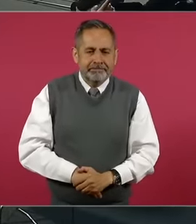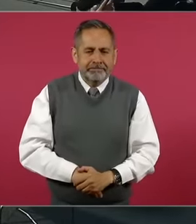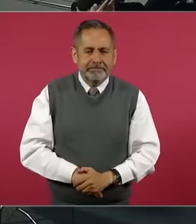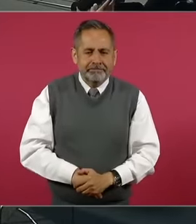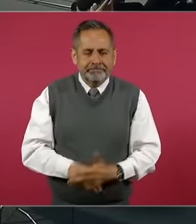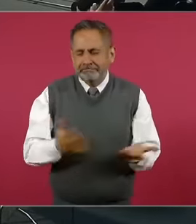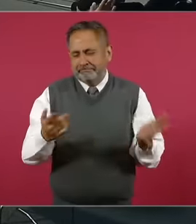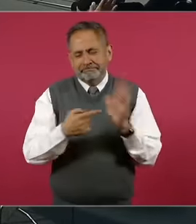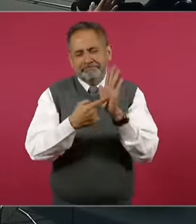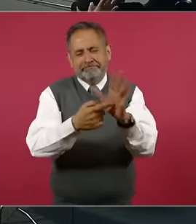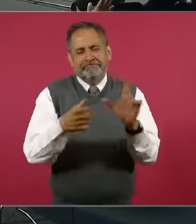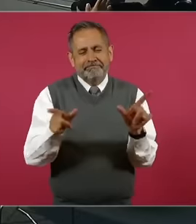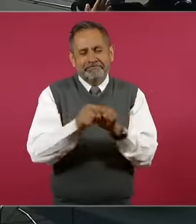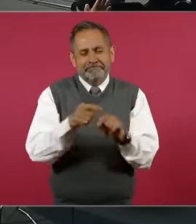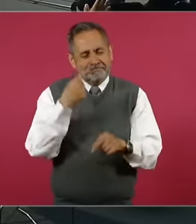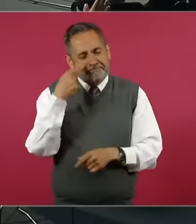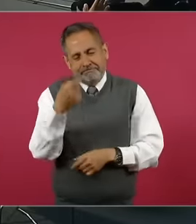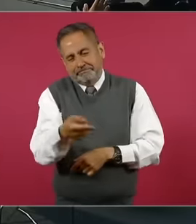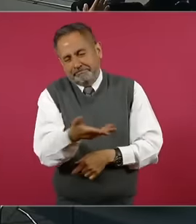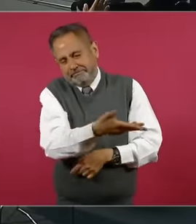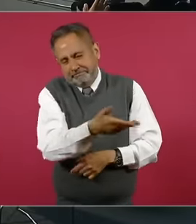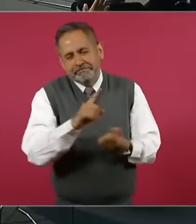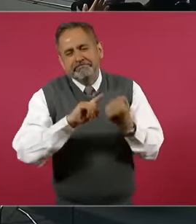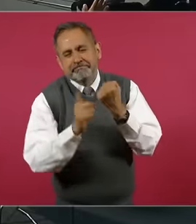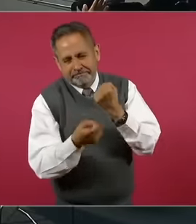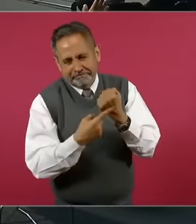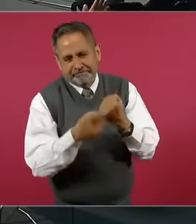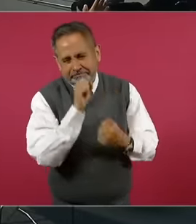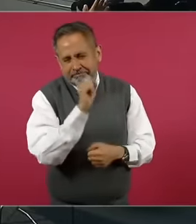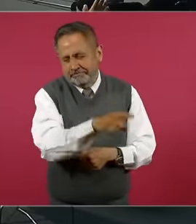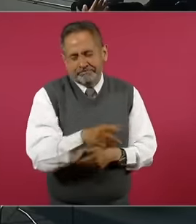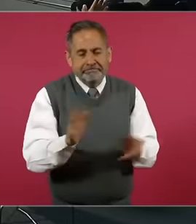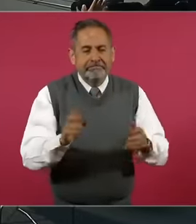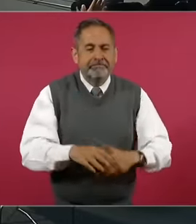Pues ahí está, ese es el fondo del asunto.